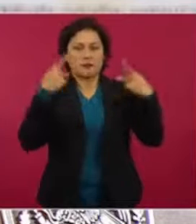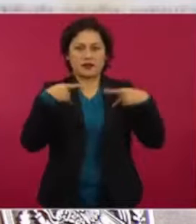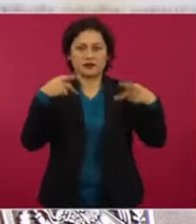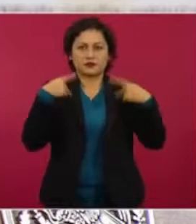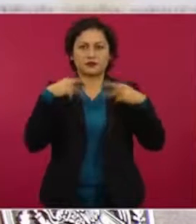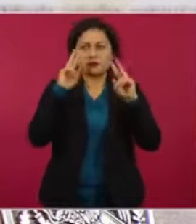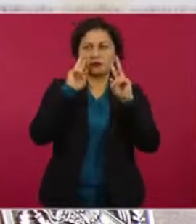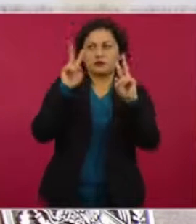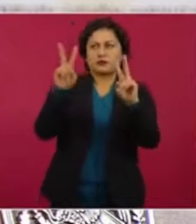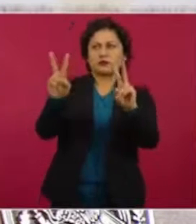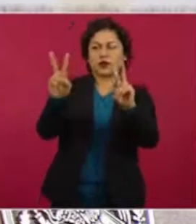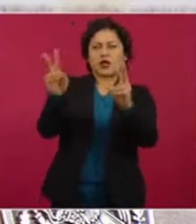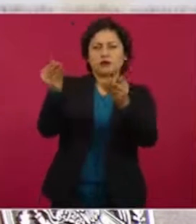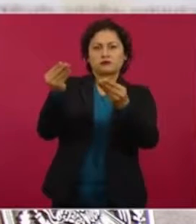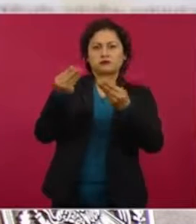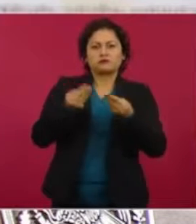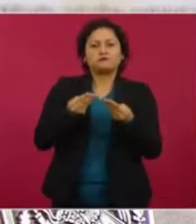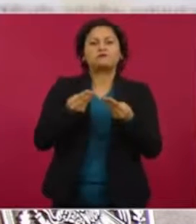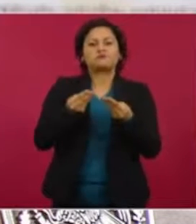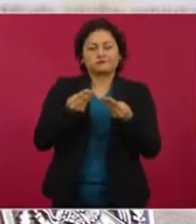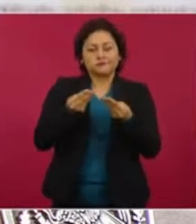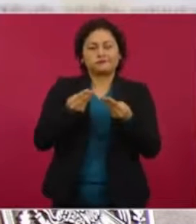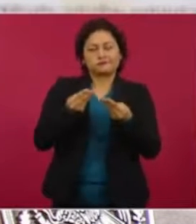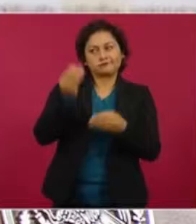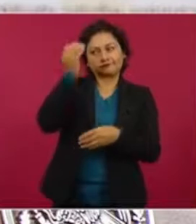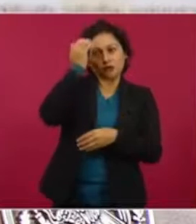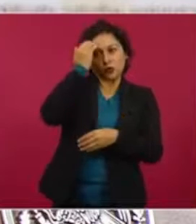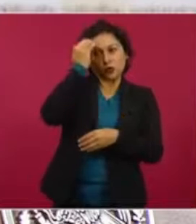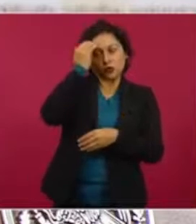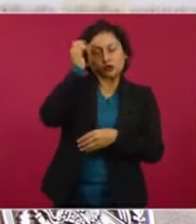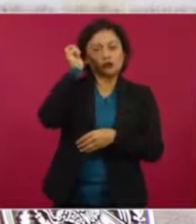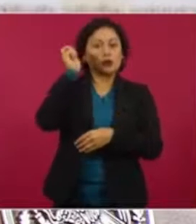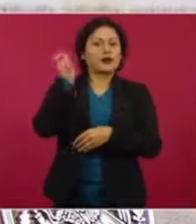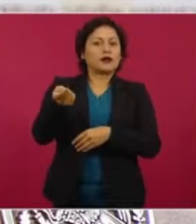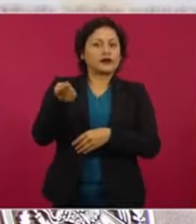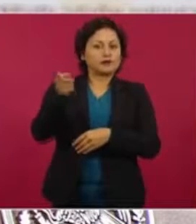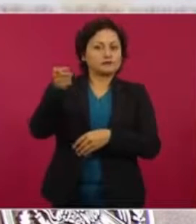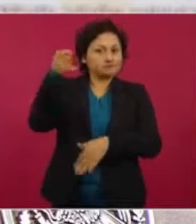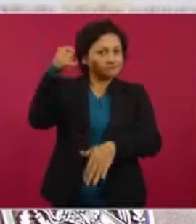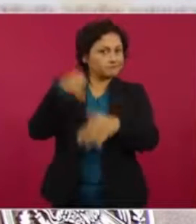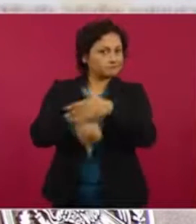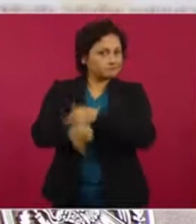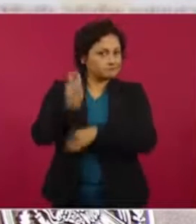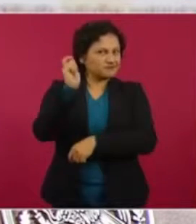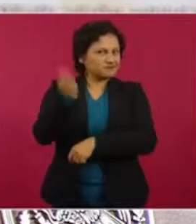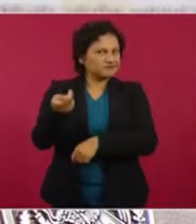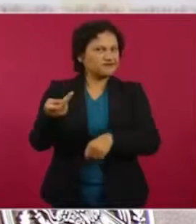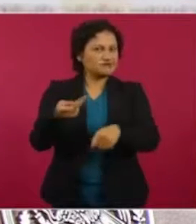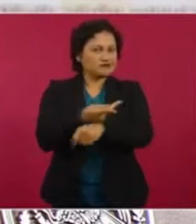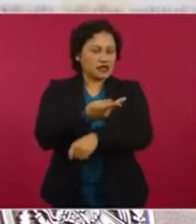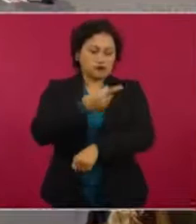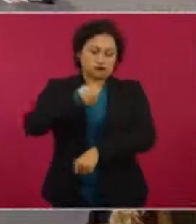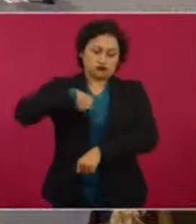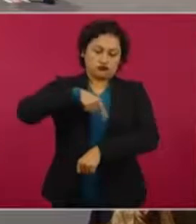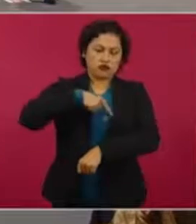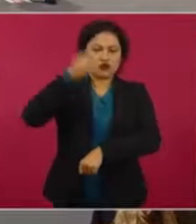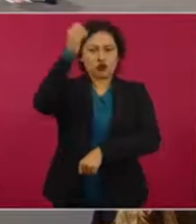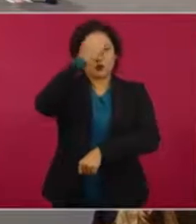tenga información o se conozca sobre lo que opinamos.